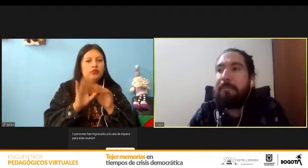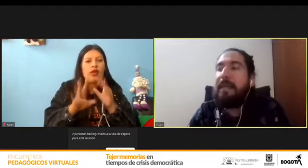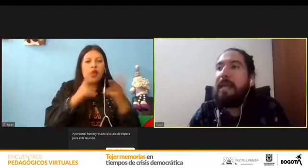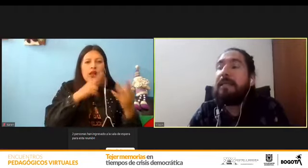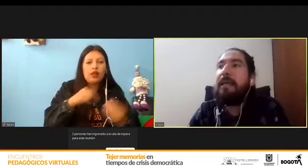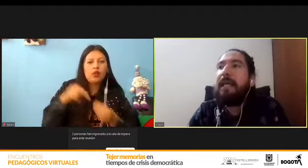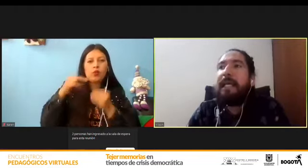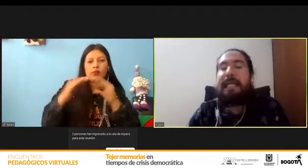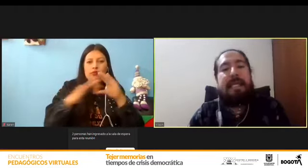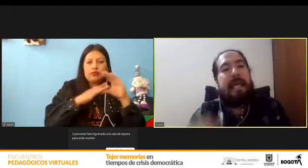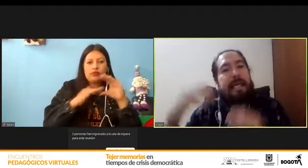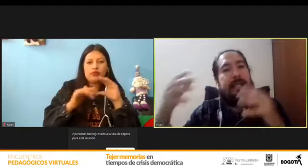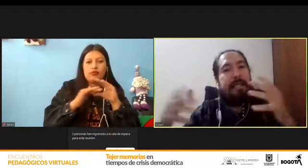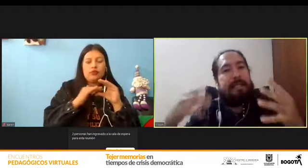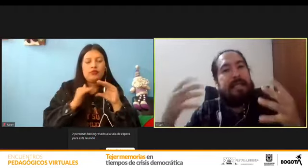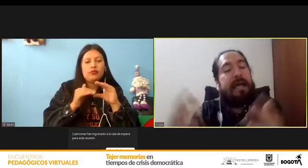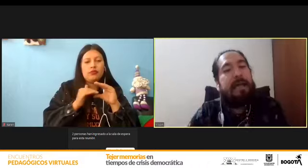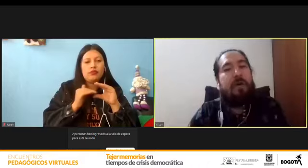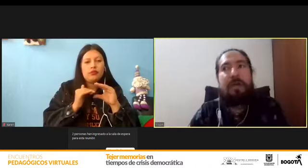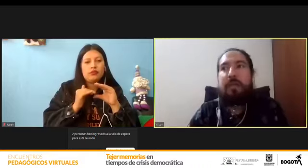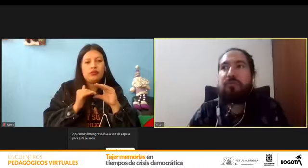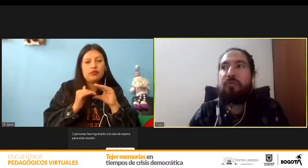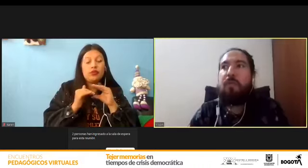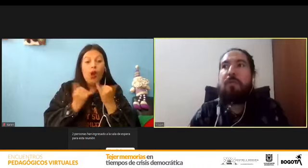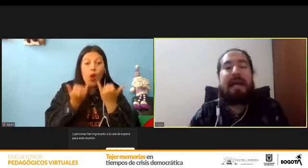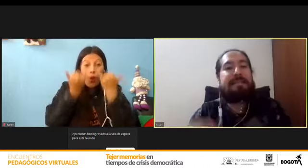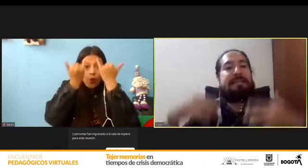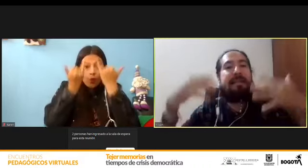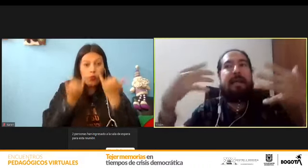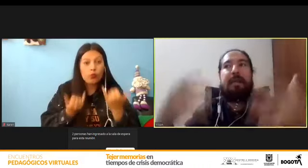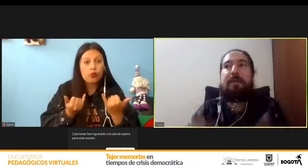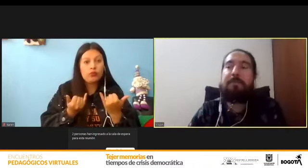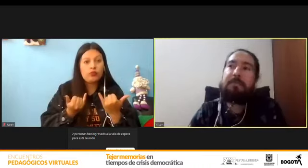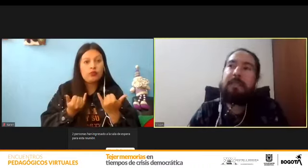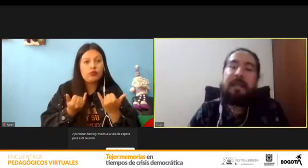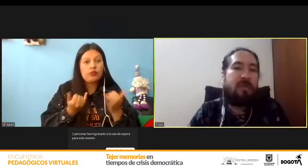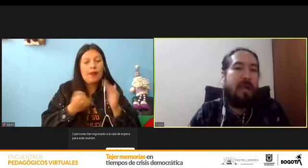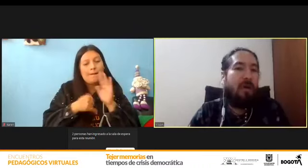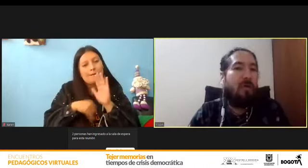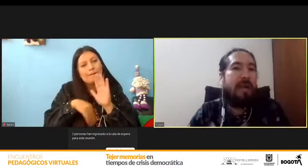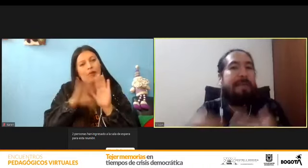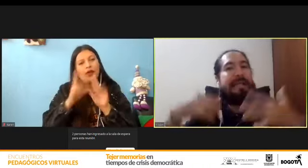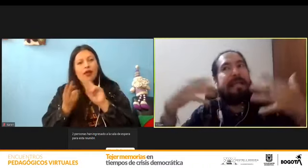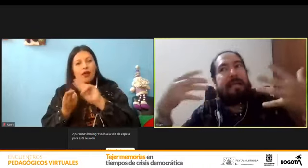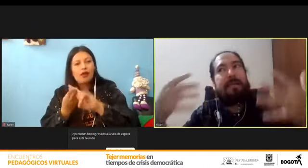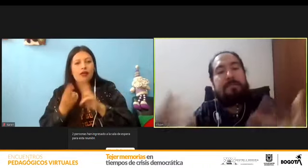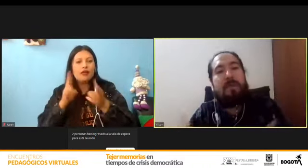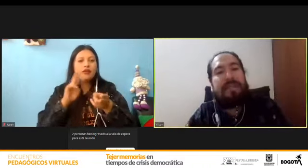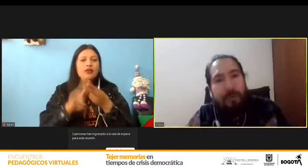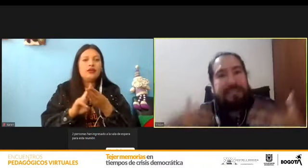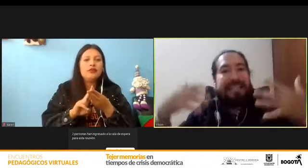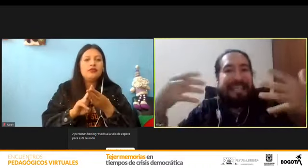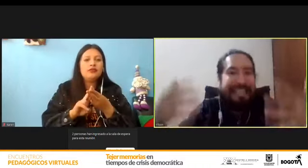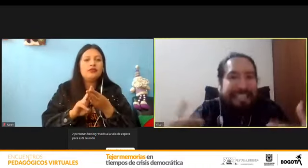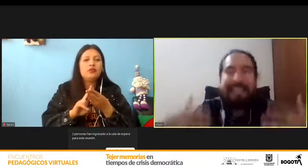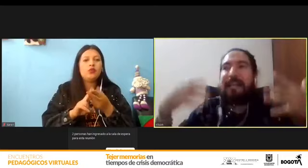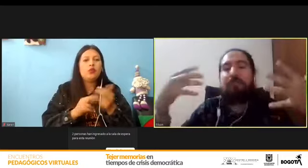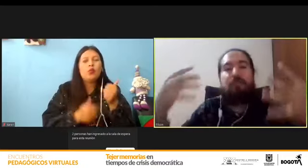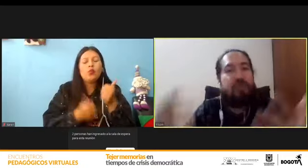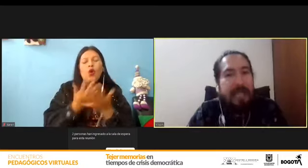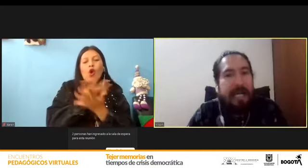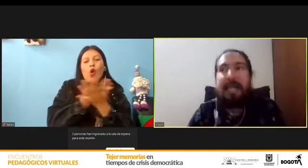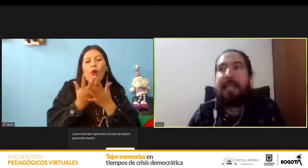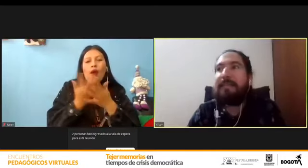ambiental también. Y el día de hoy estuvo más relacionado con la parte, con las apuestas